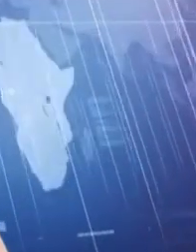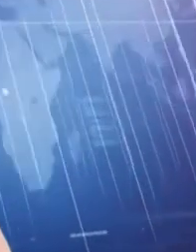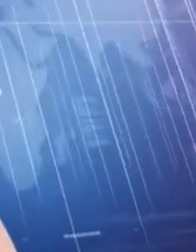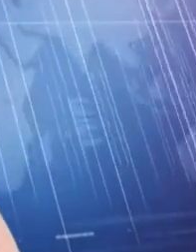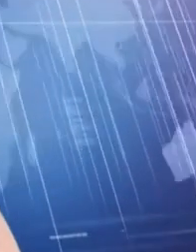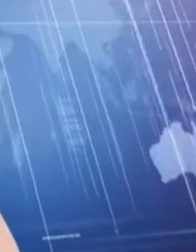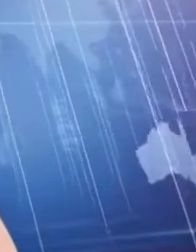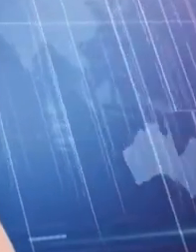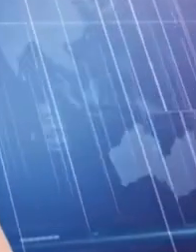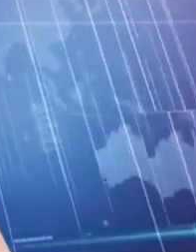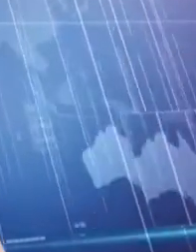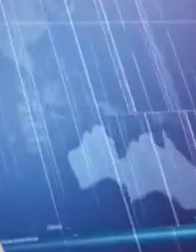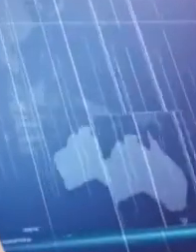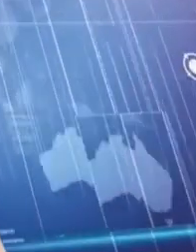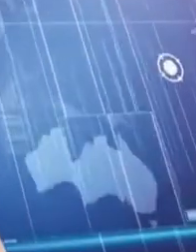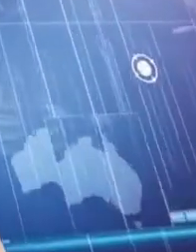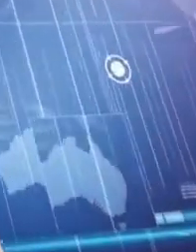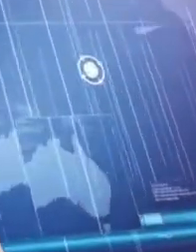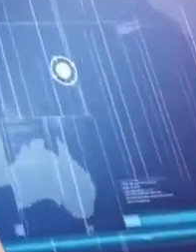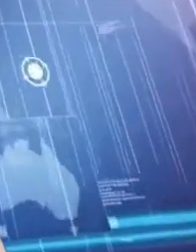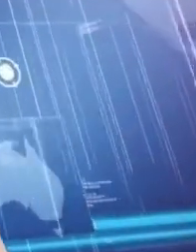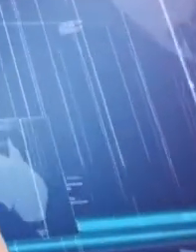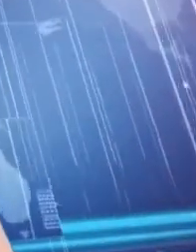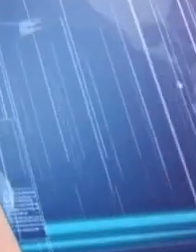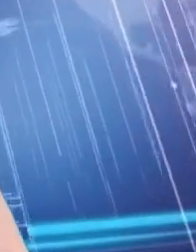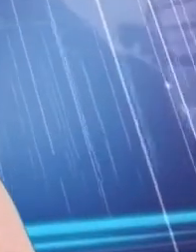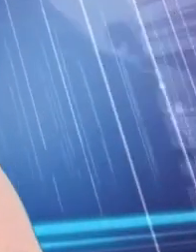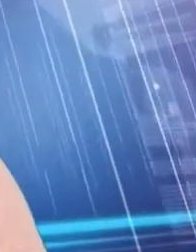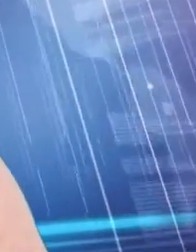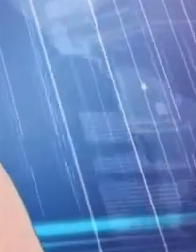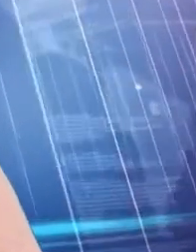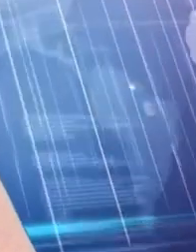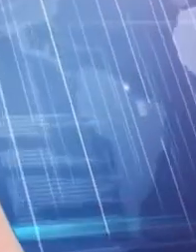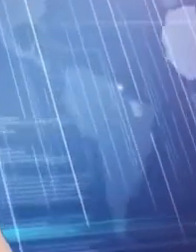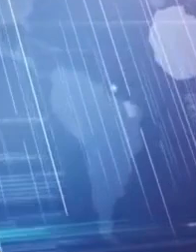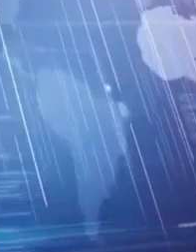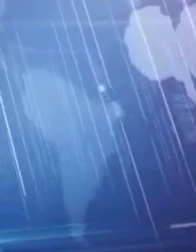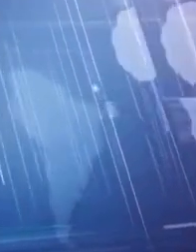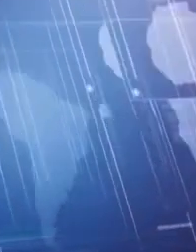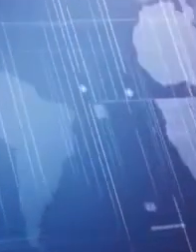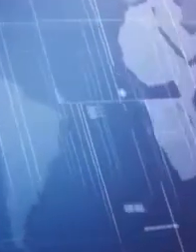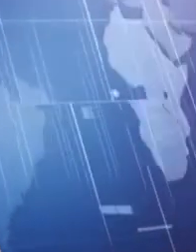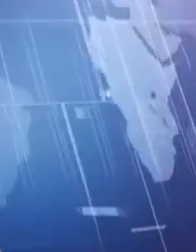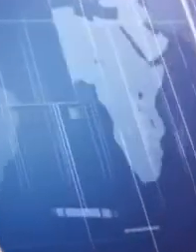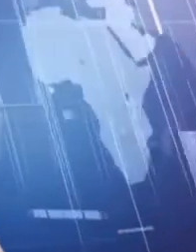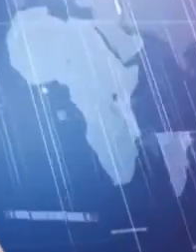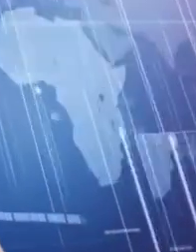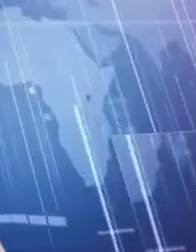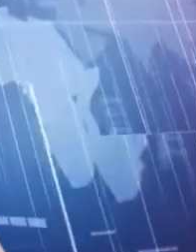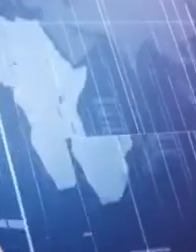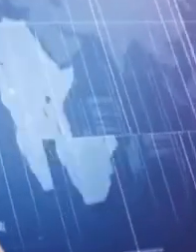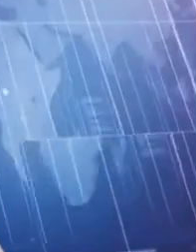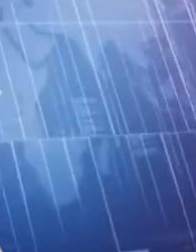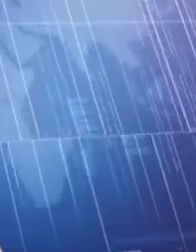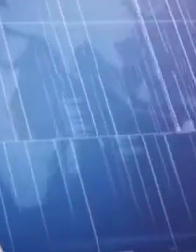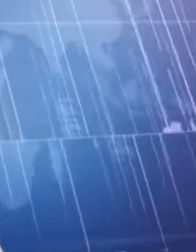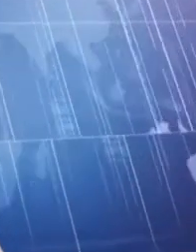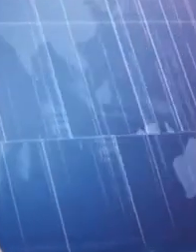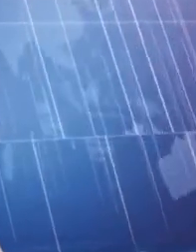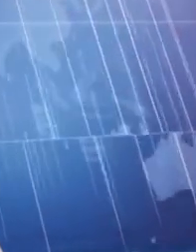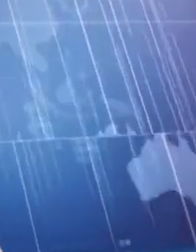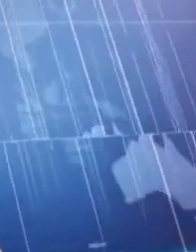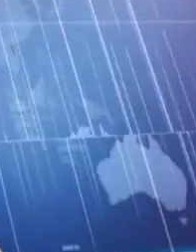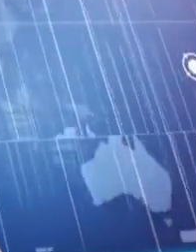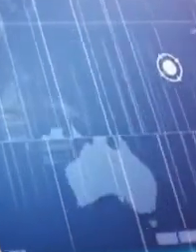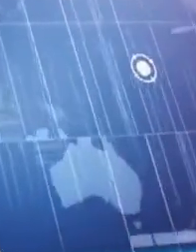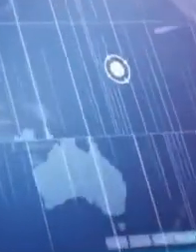Hoy en la mañanera que se celebró en el estado de Michoacán, el gobernador de aquella entidad, Silvano Aureoles, intentó grillar a López Obrador con